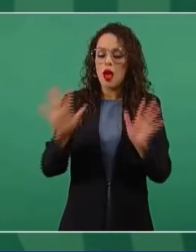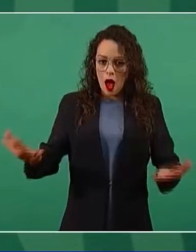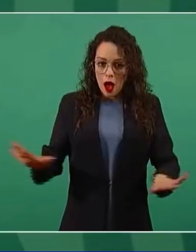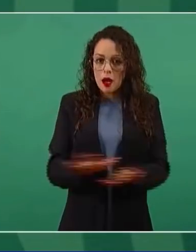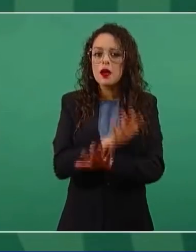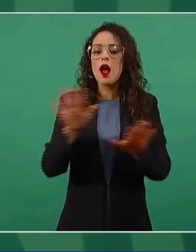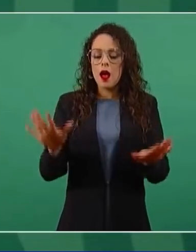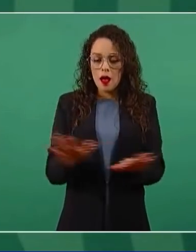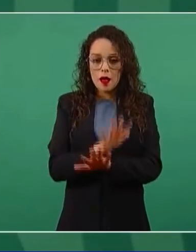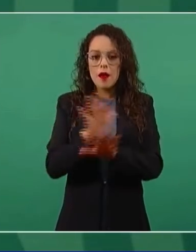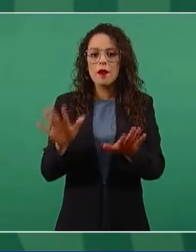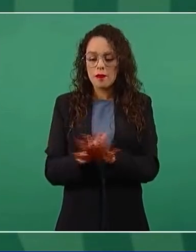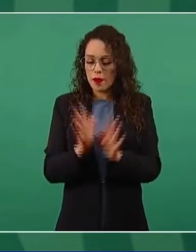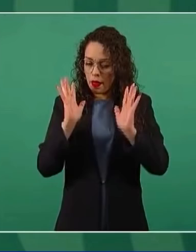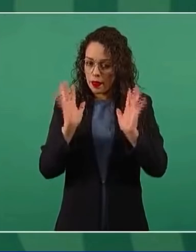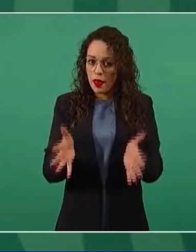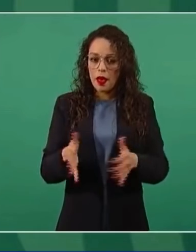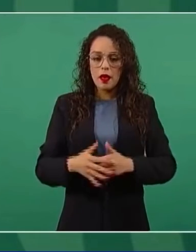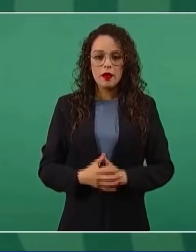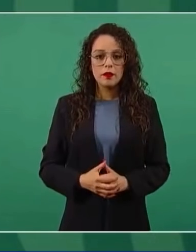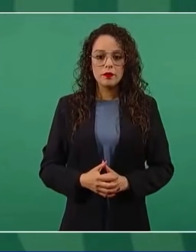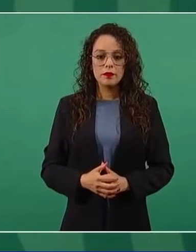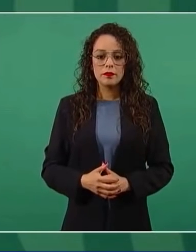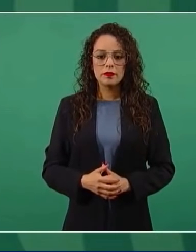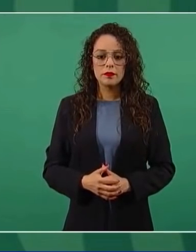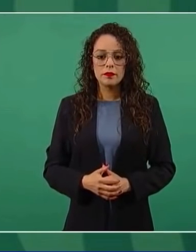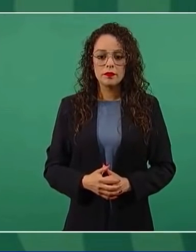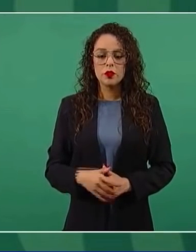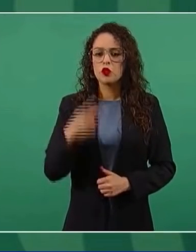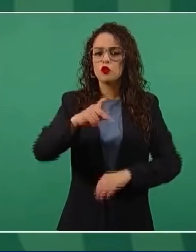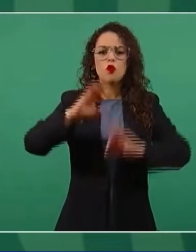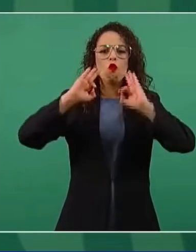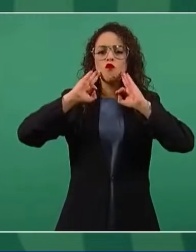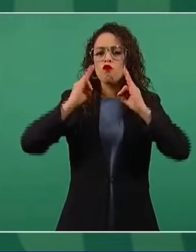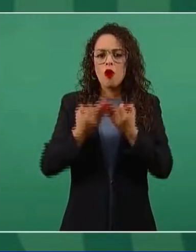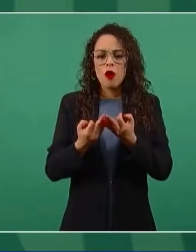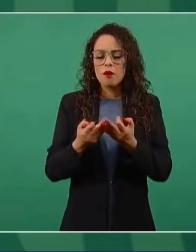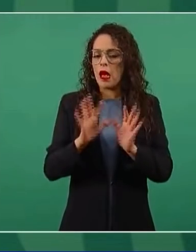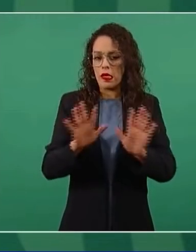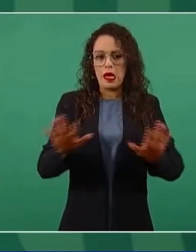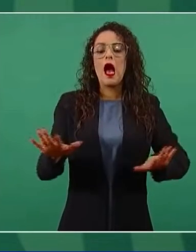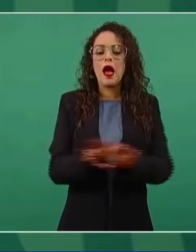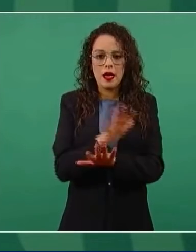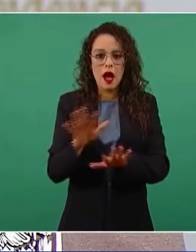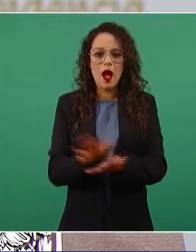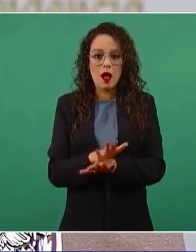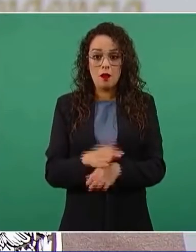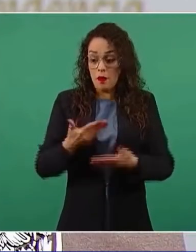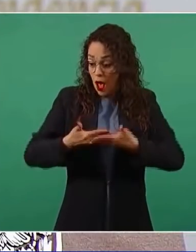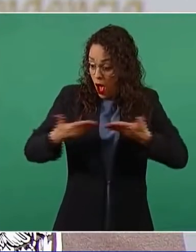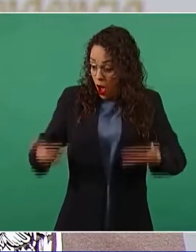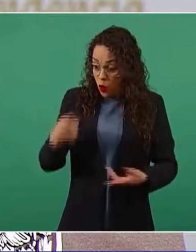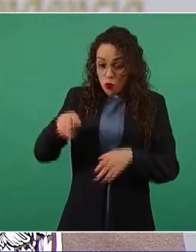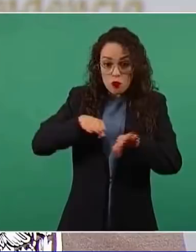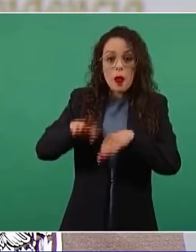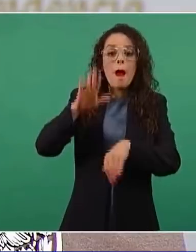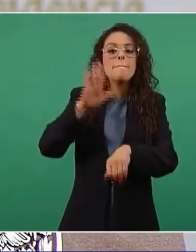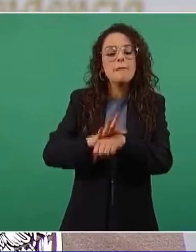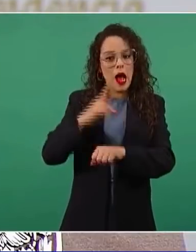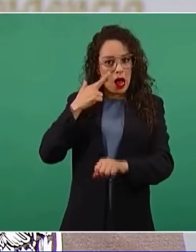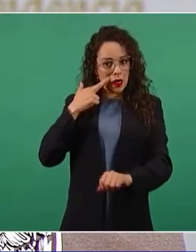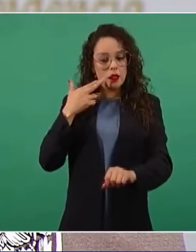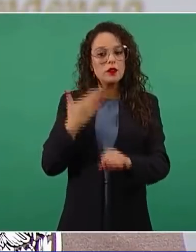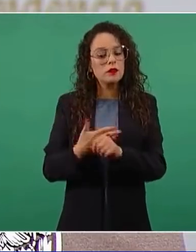cambiando de proceder, ya actúan con más responsabilidad, y es cosa